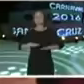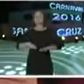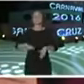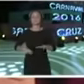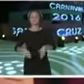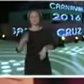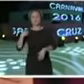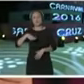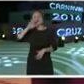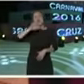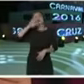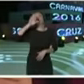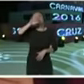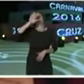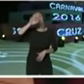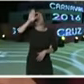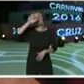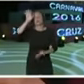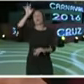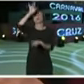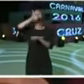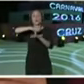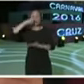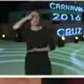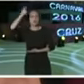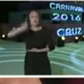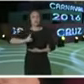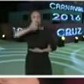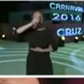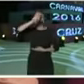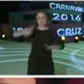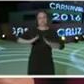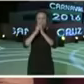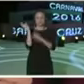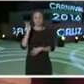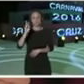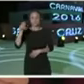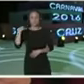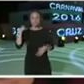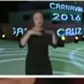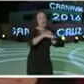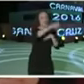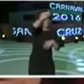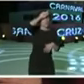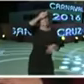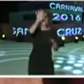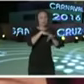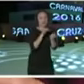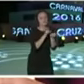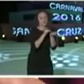Y después de la Bellada del Siglo llegamos a la Perujera. Nos metimos en un guachinche hartada de garbanzas y